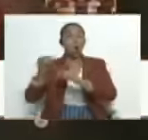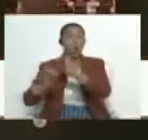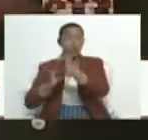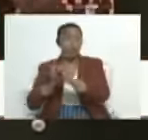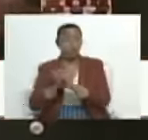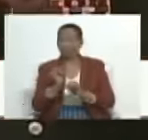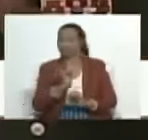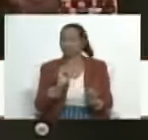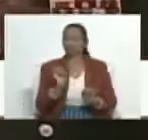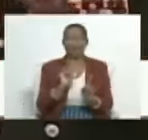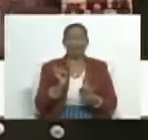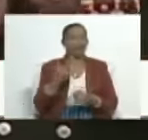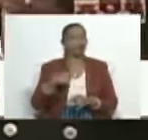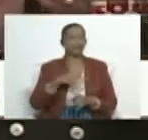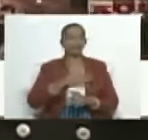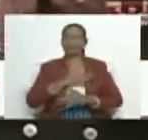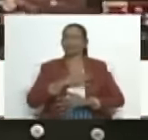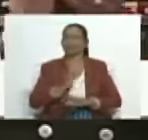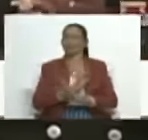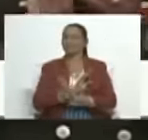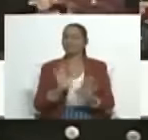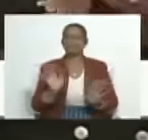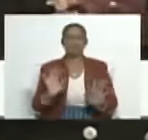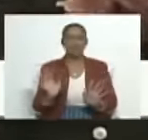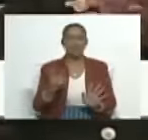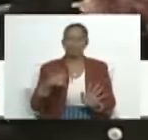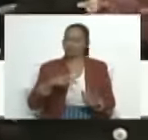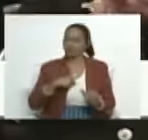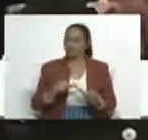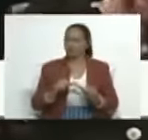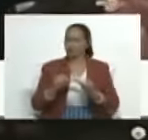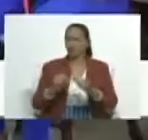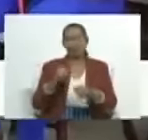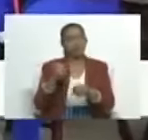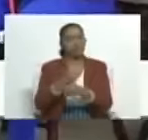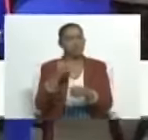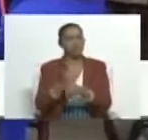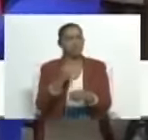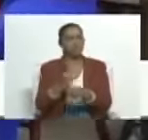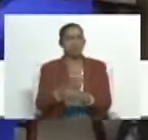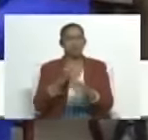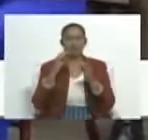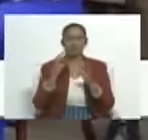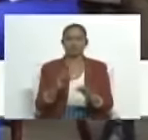que aquí vamos a seguir trabajando.